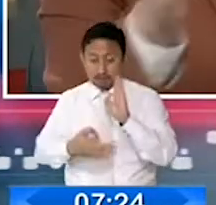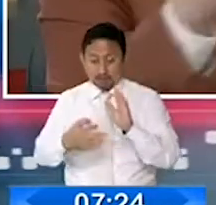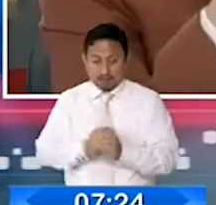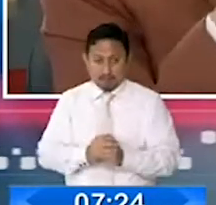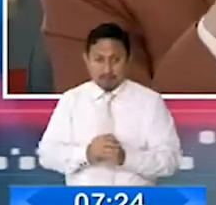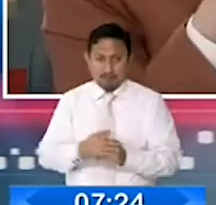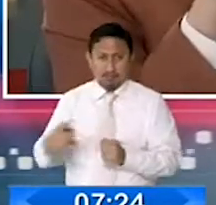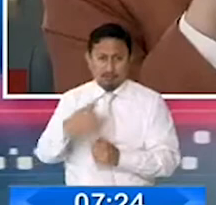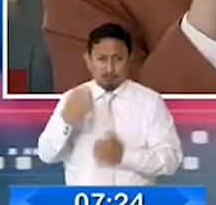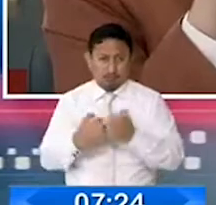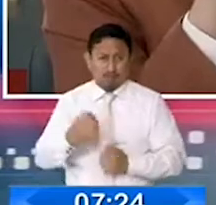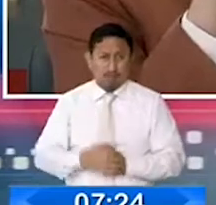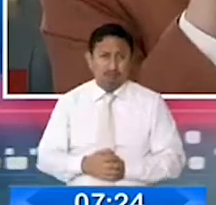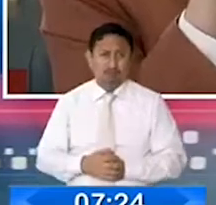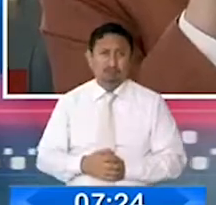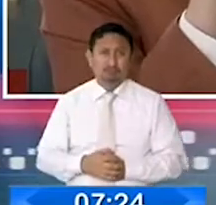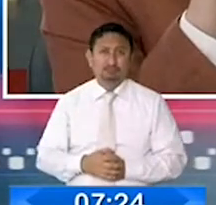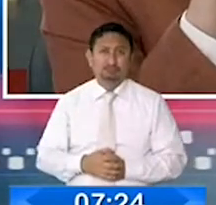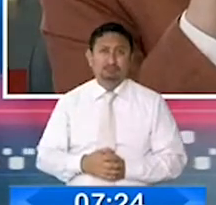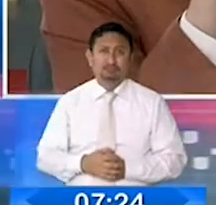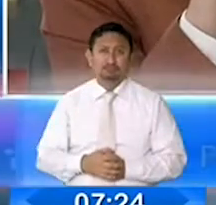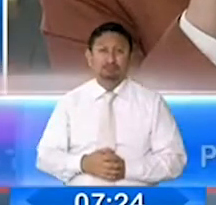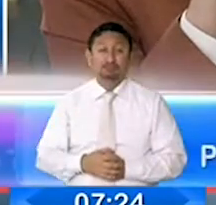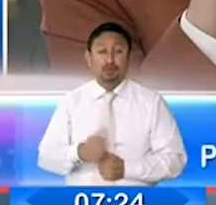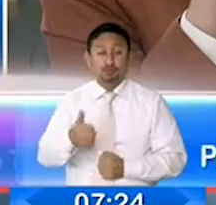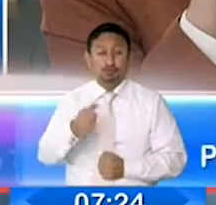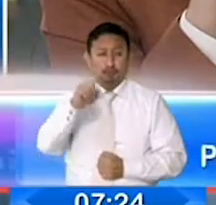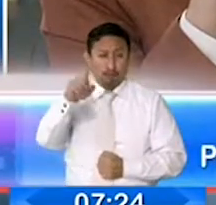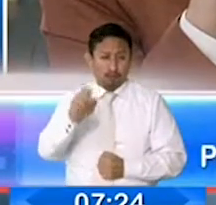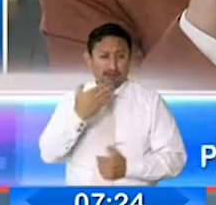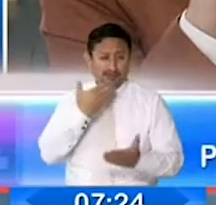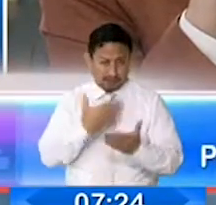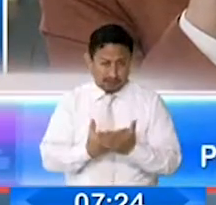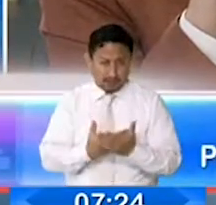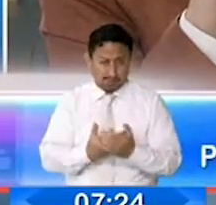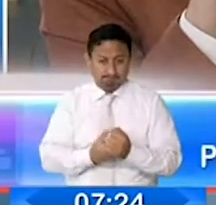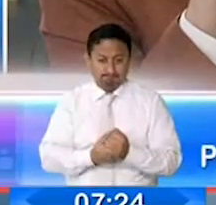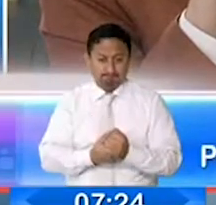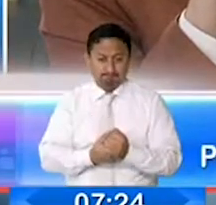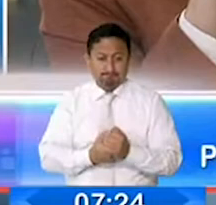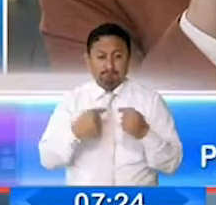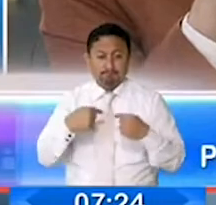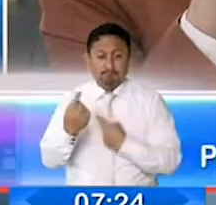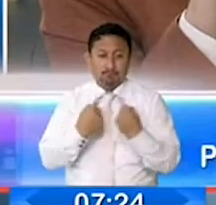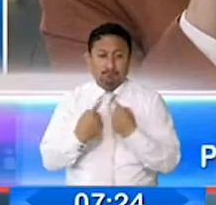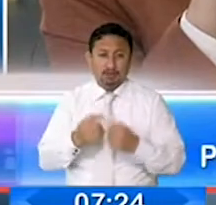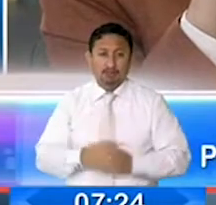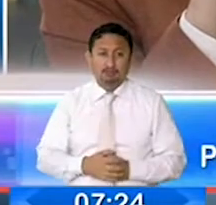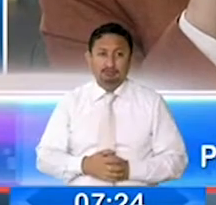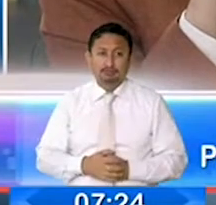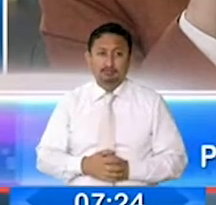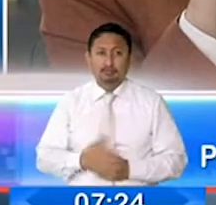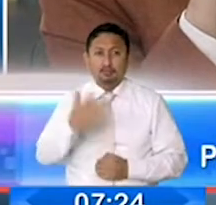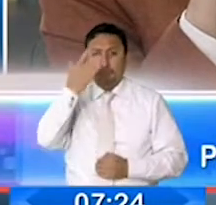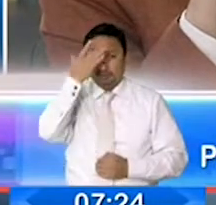también hay un problema? A mí me parece, y gracias más bien por su pregunta, avanzando en este diálogo, señor periodista, porque